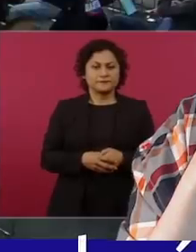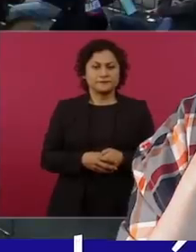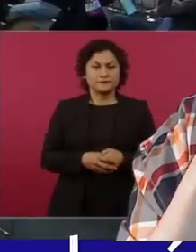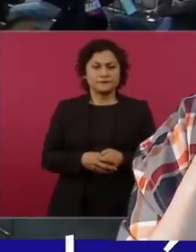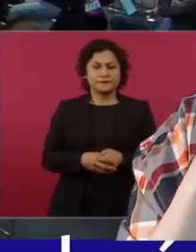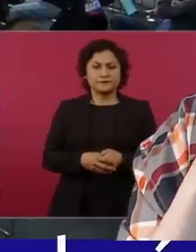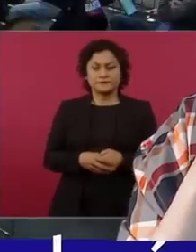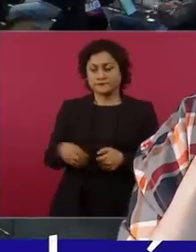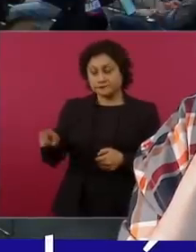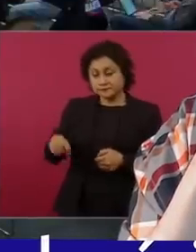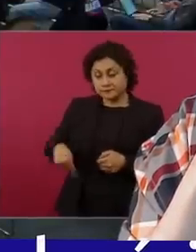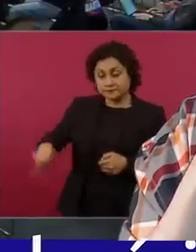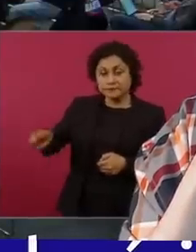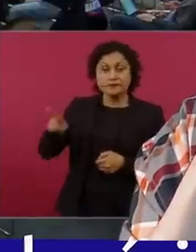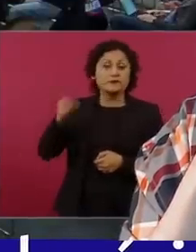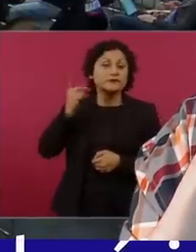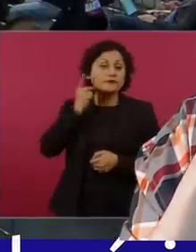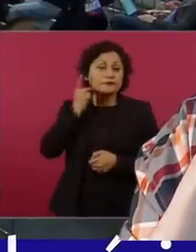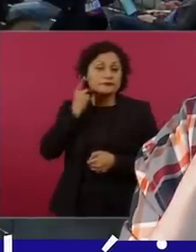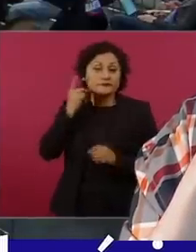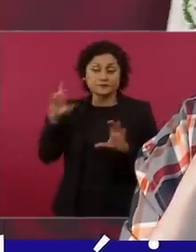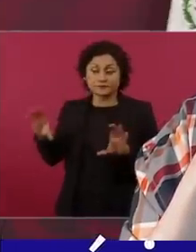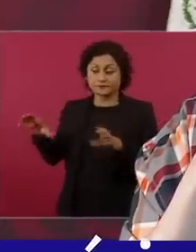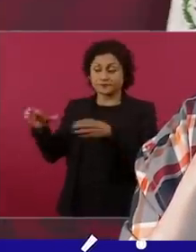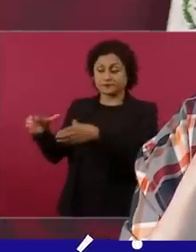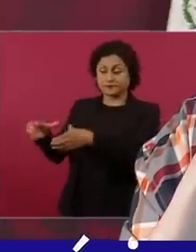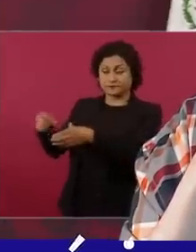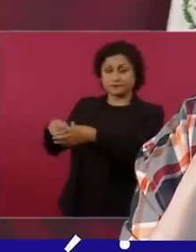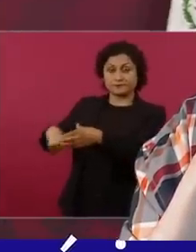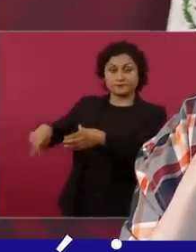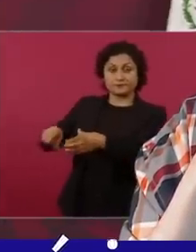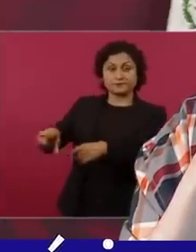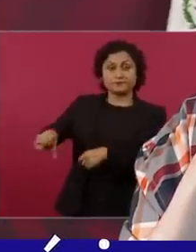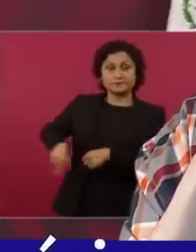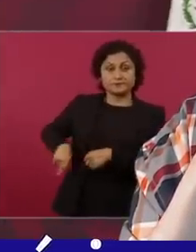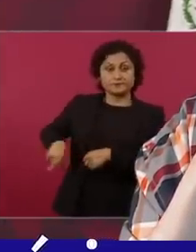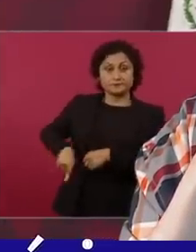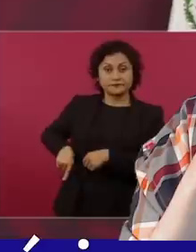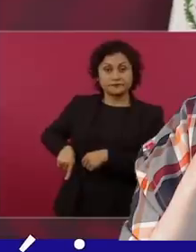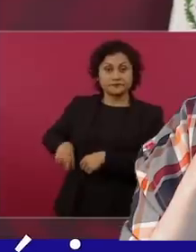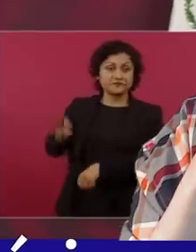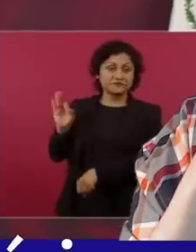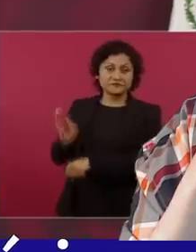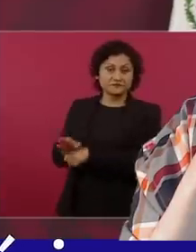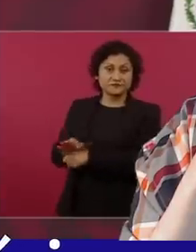del Congreso y del gobierno? Pues esos intereses,